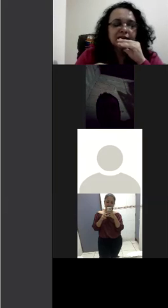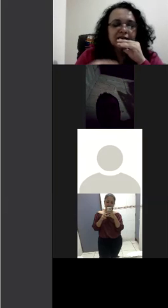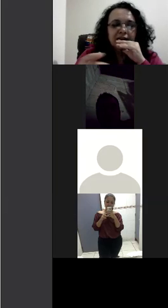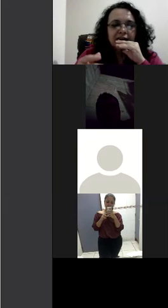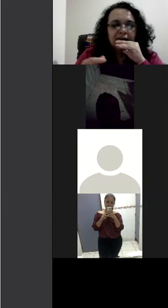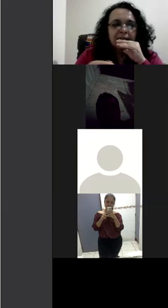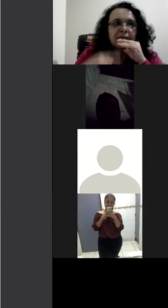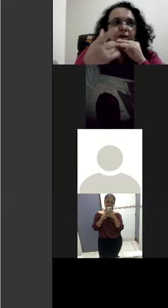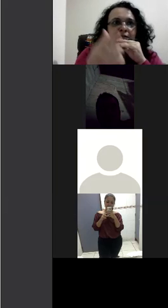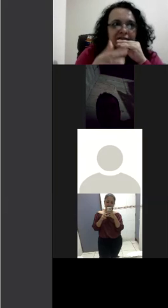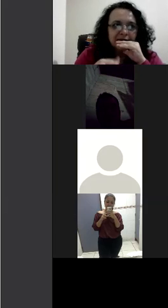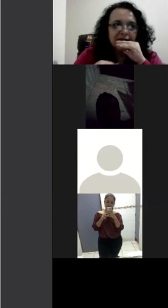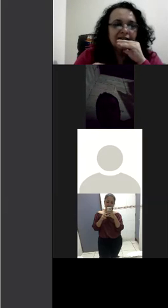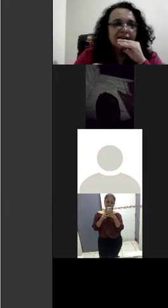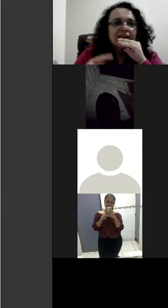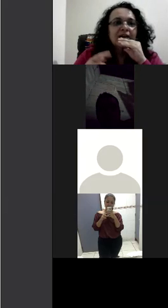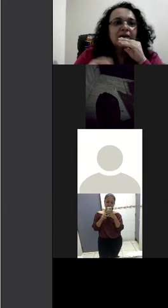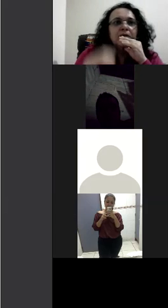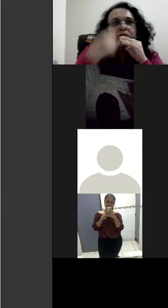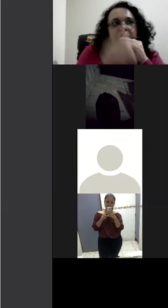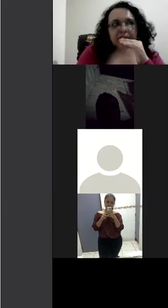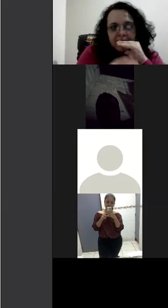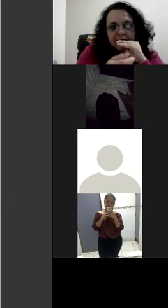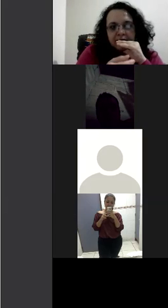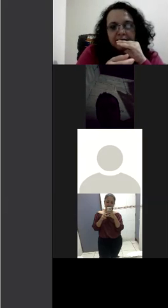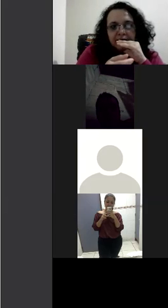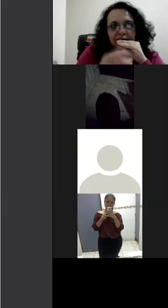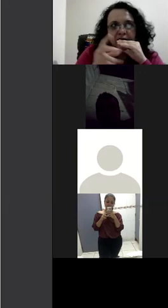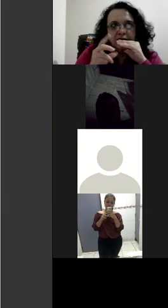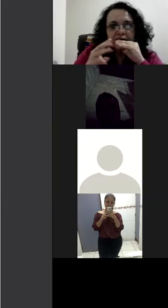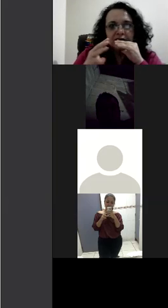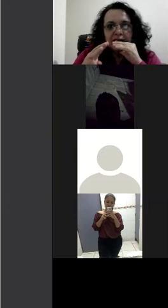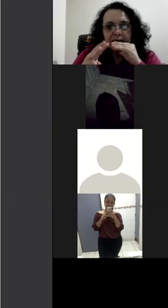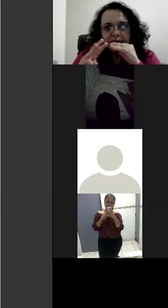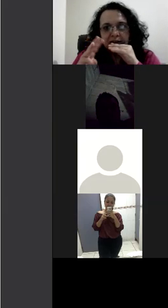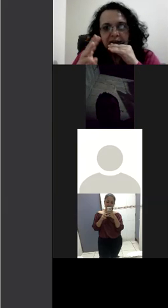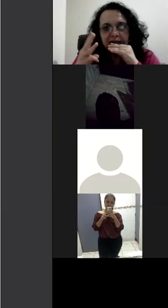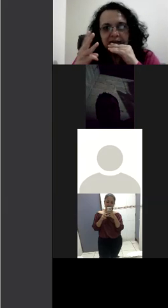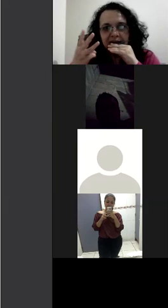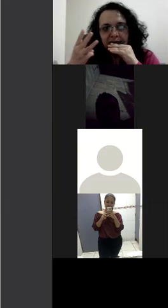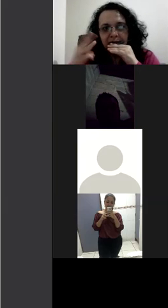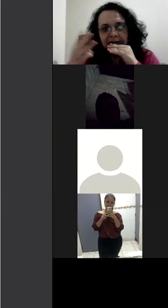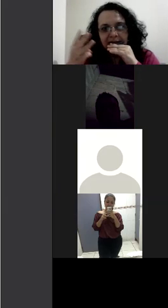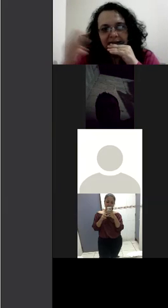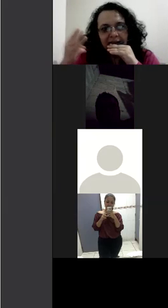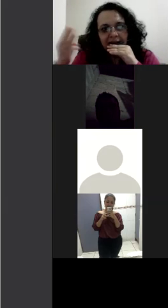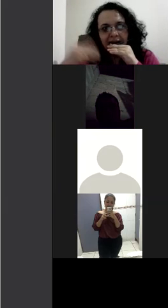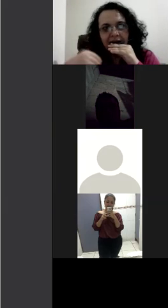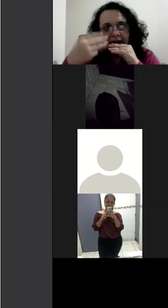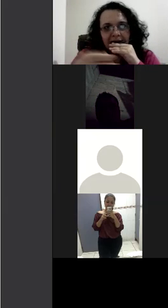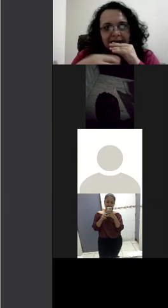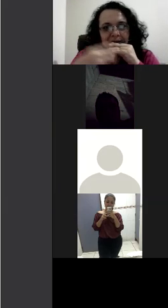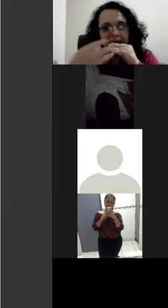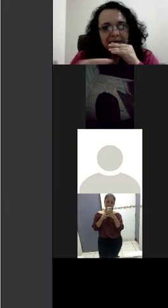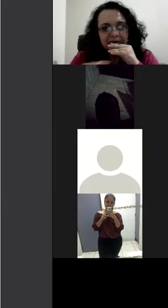nosotros, vos, ¿verdad? O usted. Entonces, nosotros tenemos tres formas de tratar